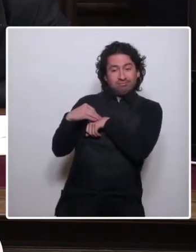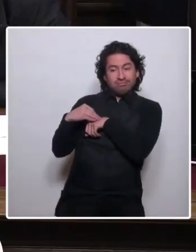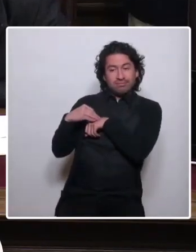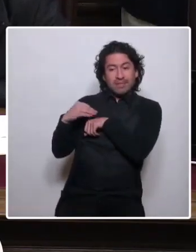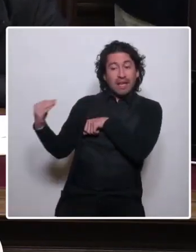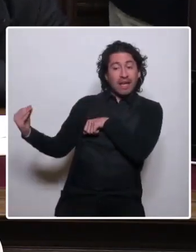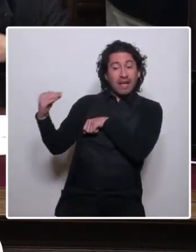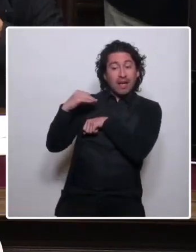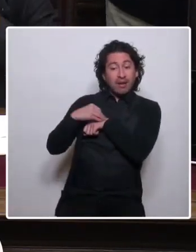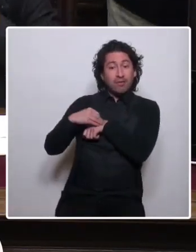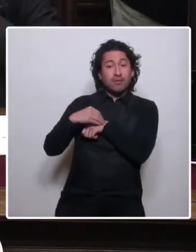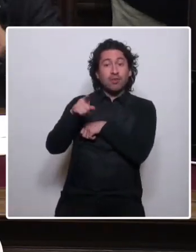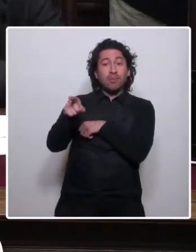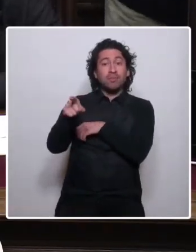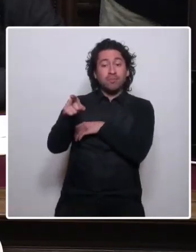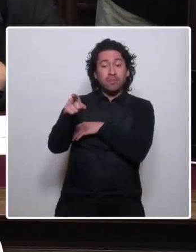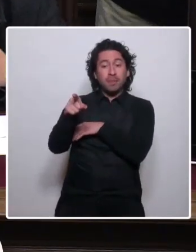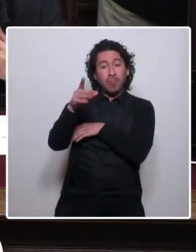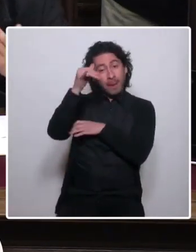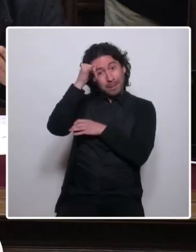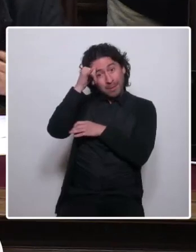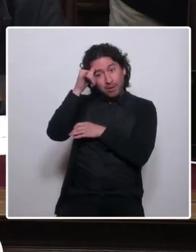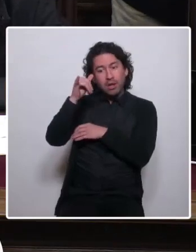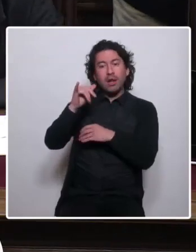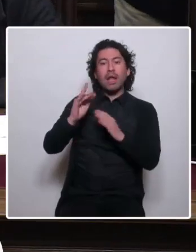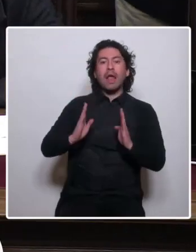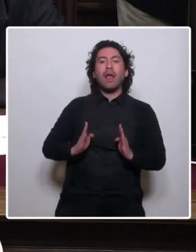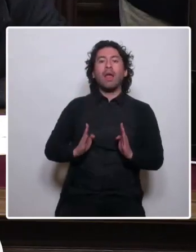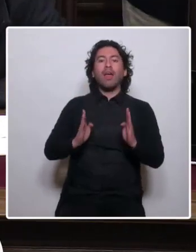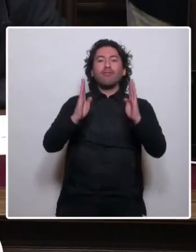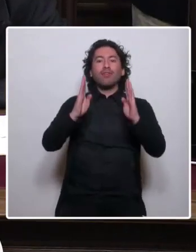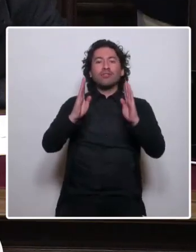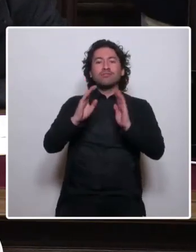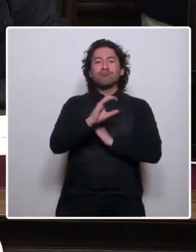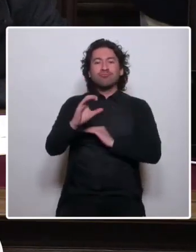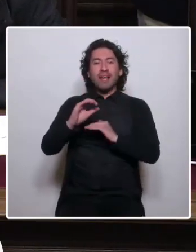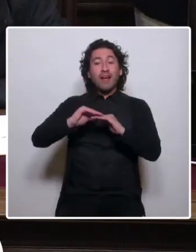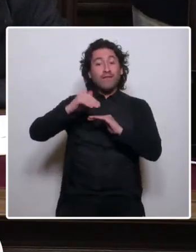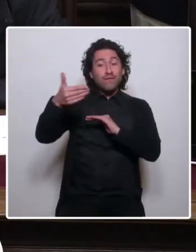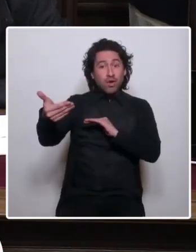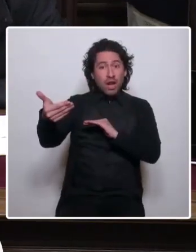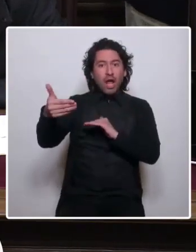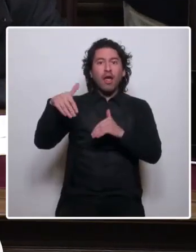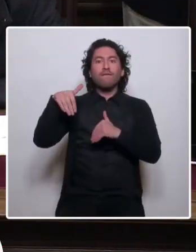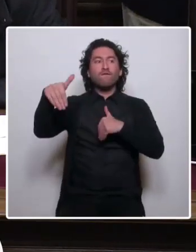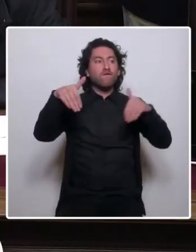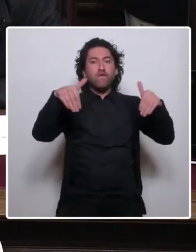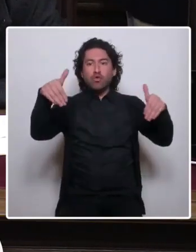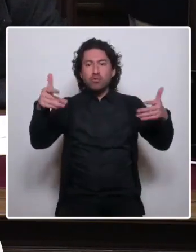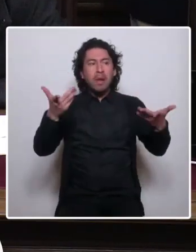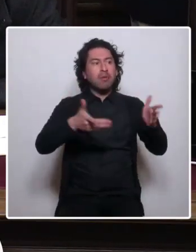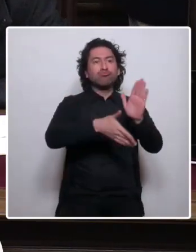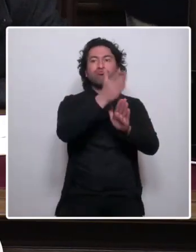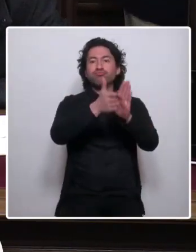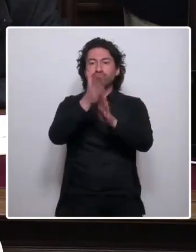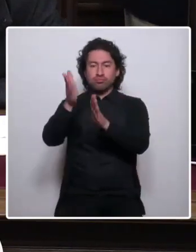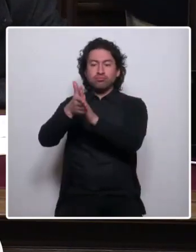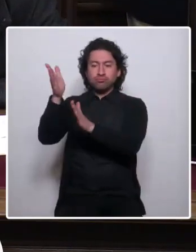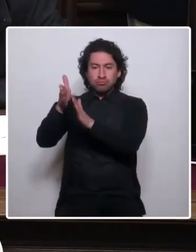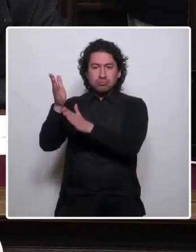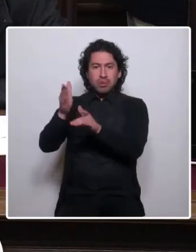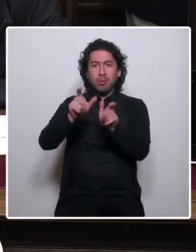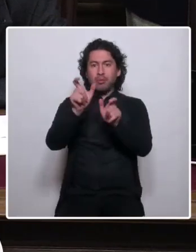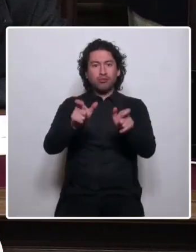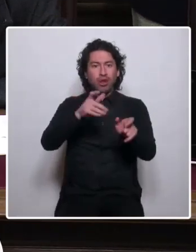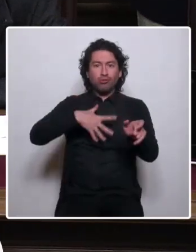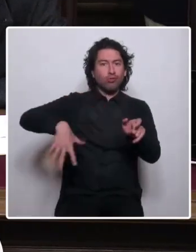Me dicen que fuera del Congreso, perdón, fuera del edificio de la Constituyente, hay buses disponibles para el traslado, para